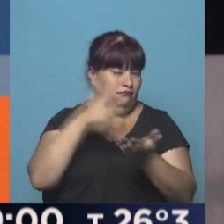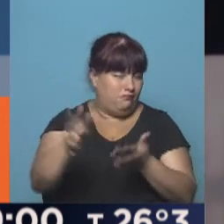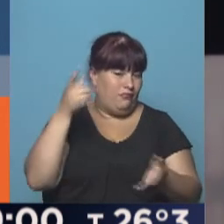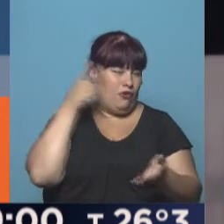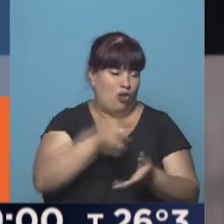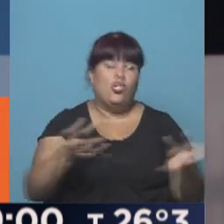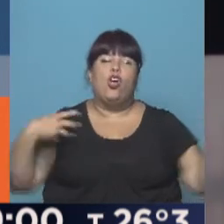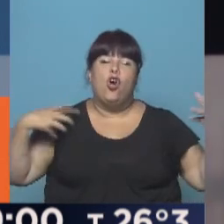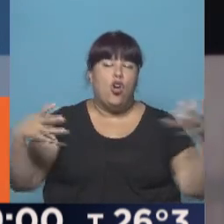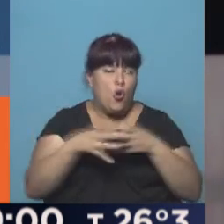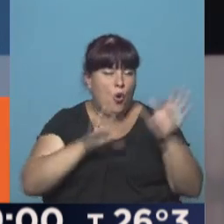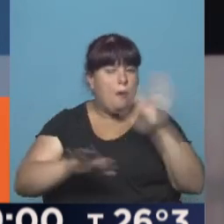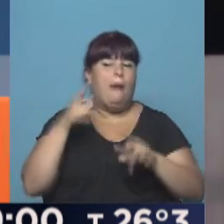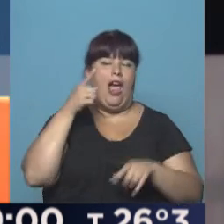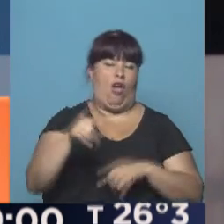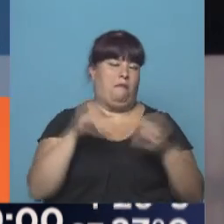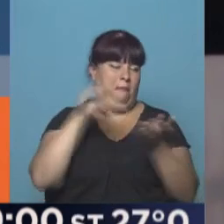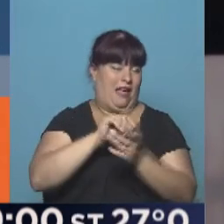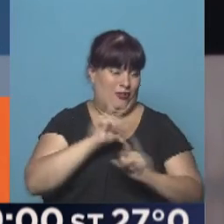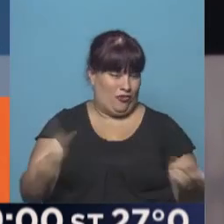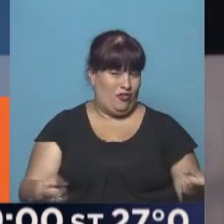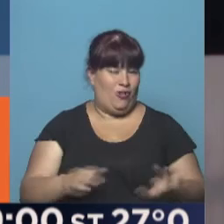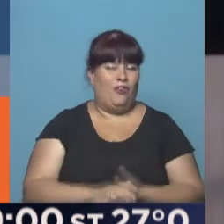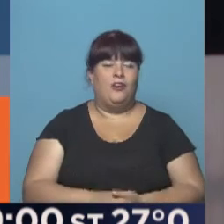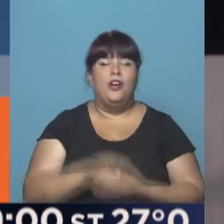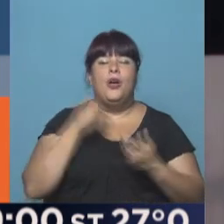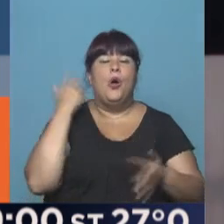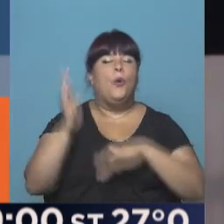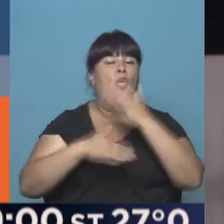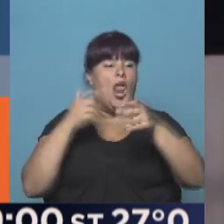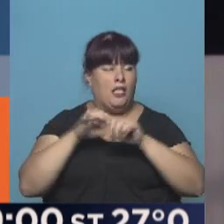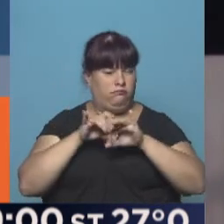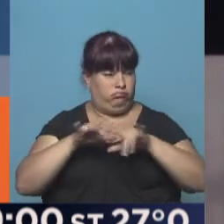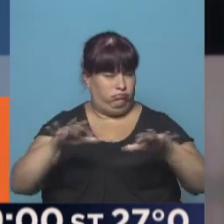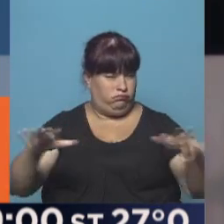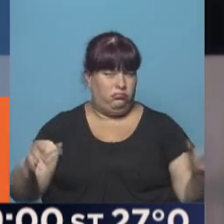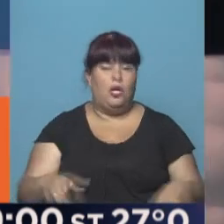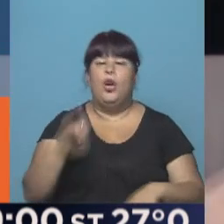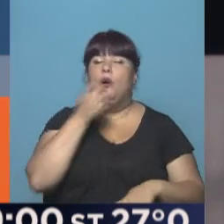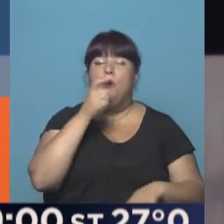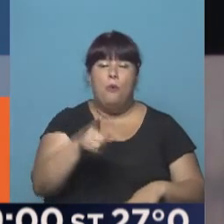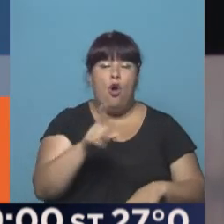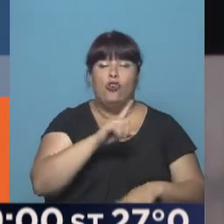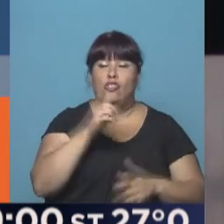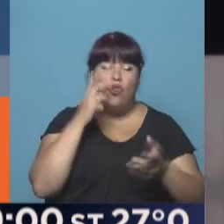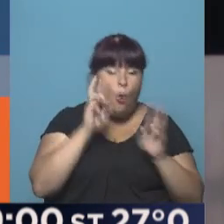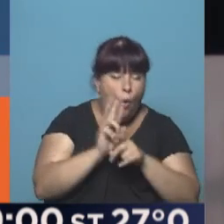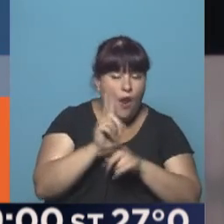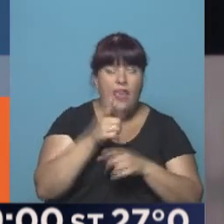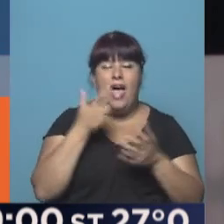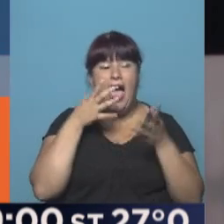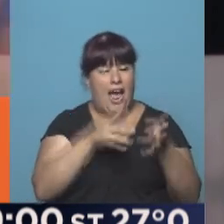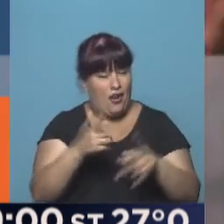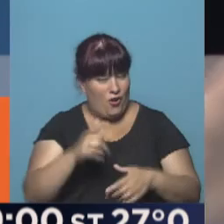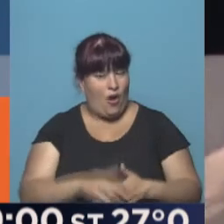repudiarlos y organizarlos para evitarlos. Porque la violencia se propaga. Seguro. Cuando usted no la contiene, cuando usted no la